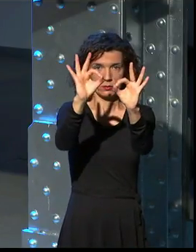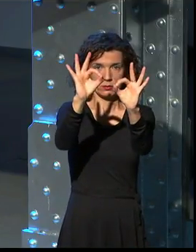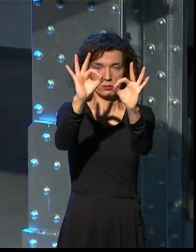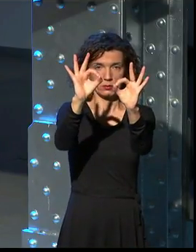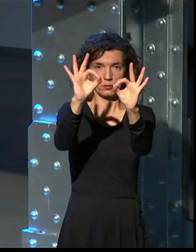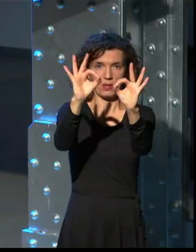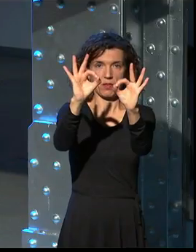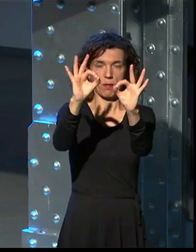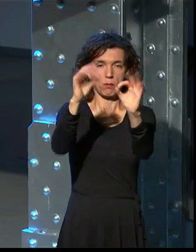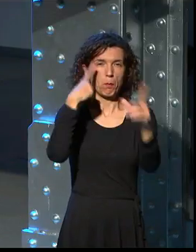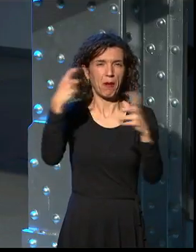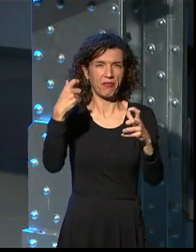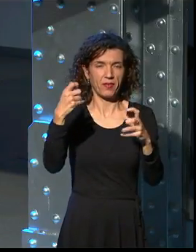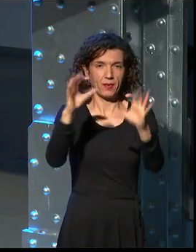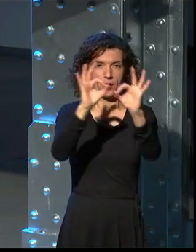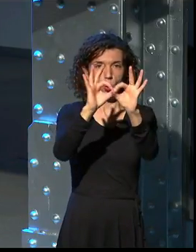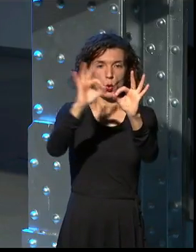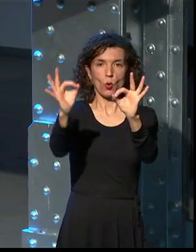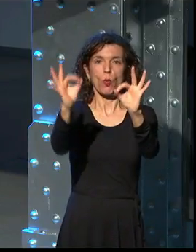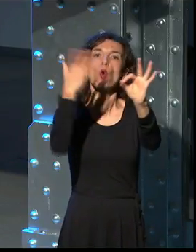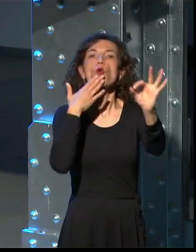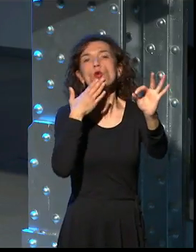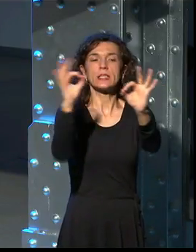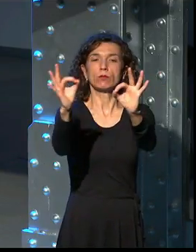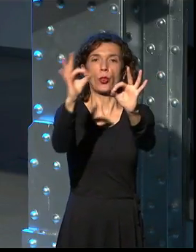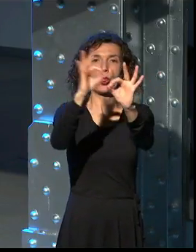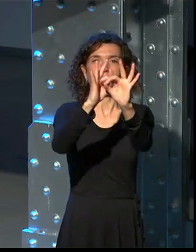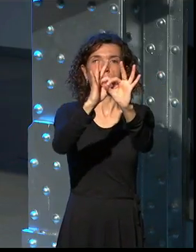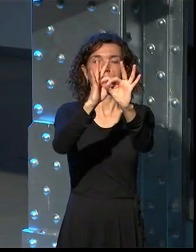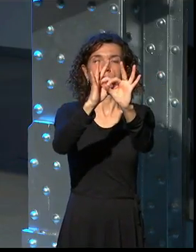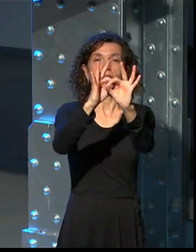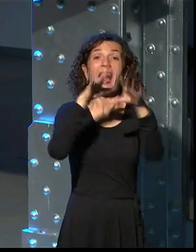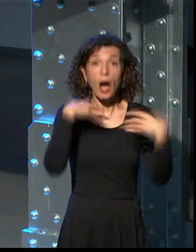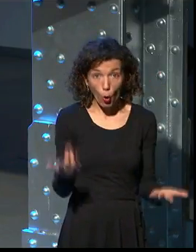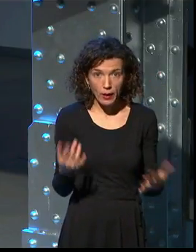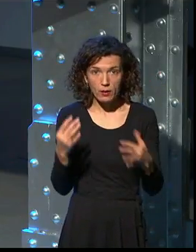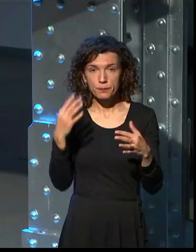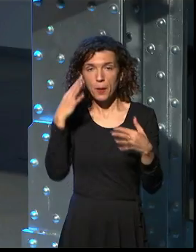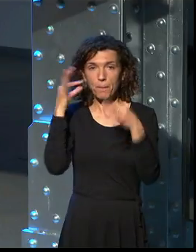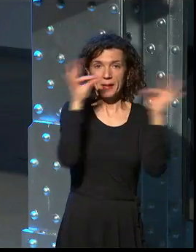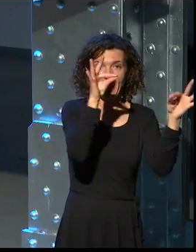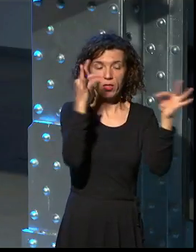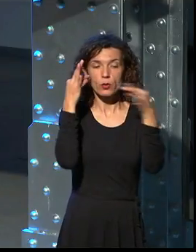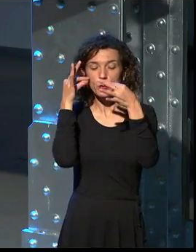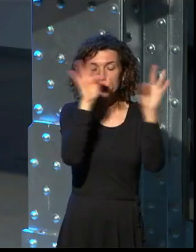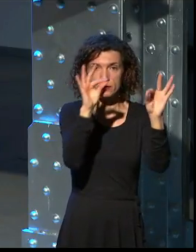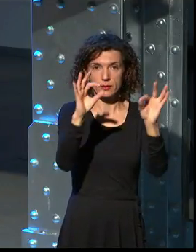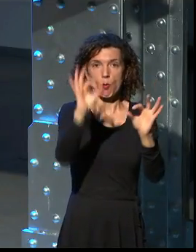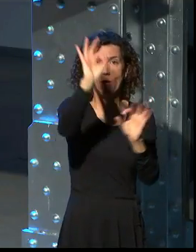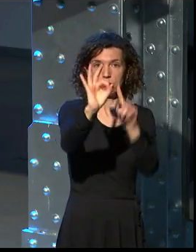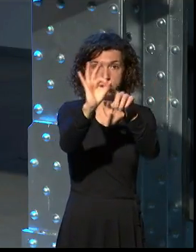más sobresaliente y se coloca por encima de los otros. Ahora vamos a desviar la atención, no la mirada, al círculo